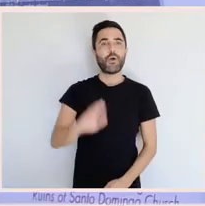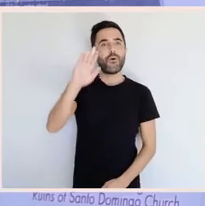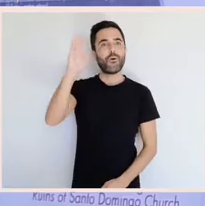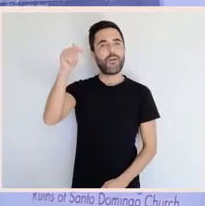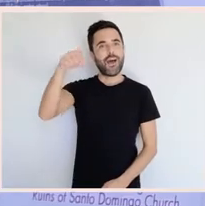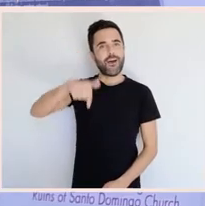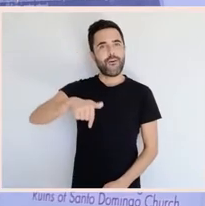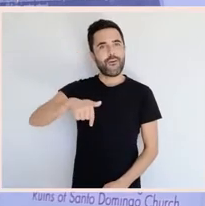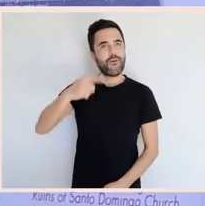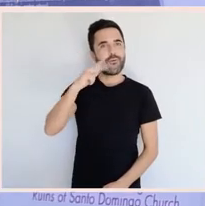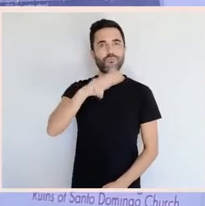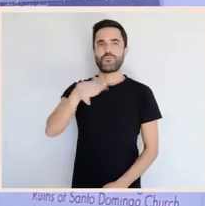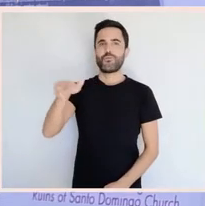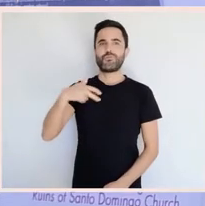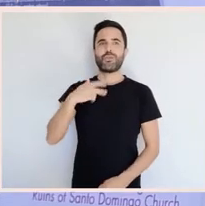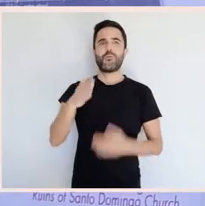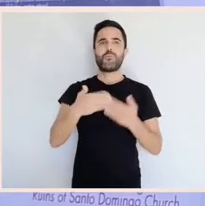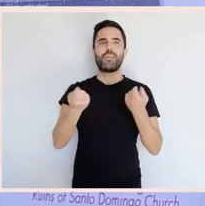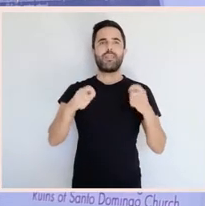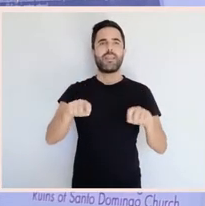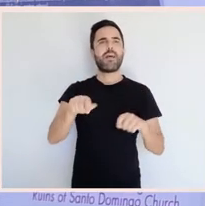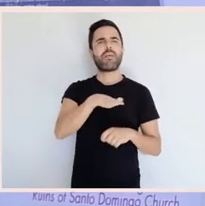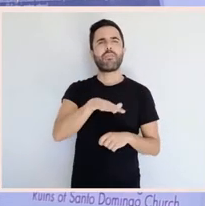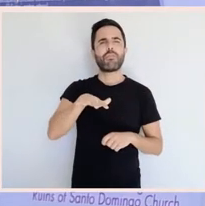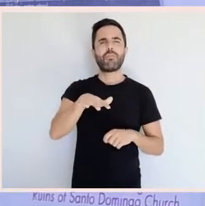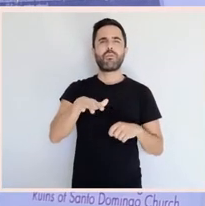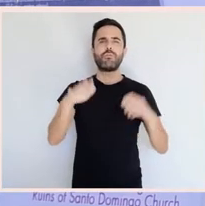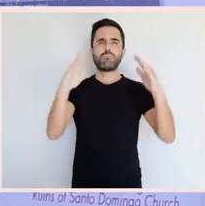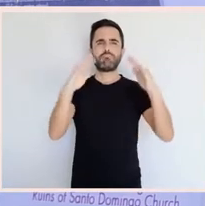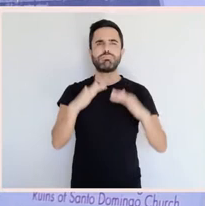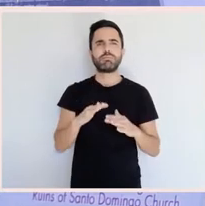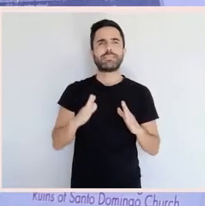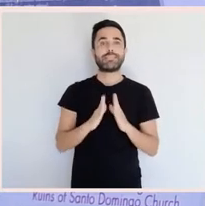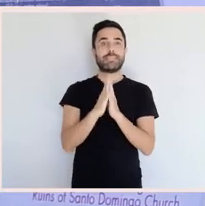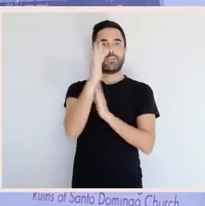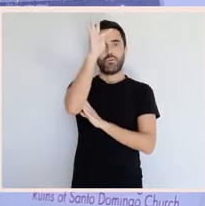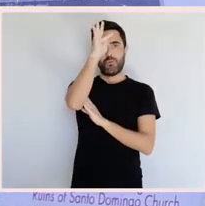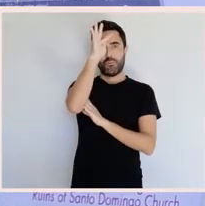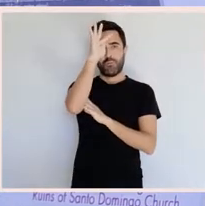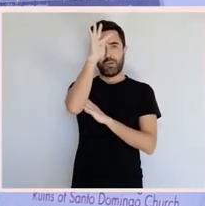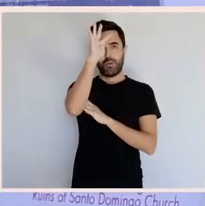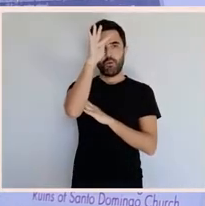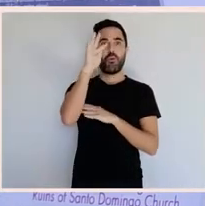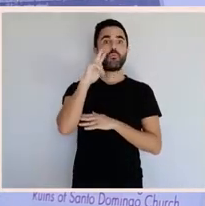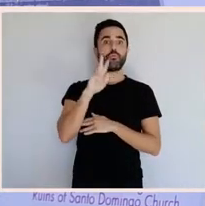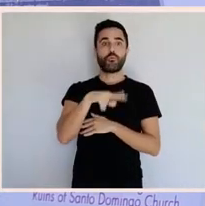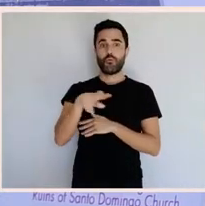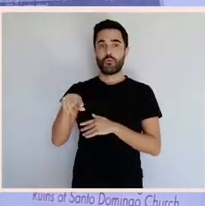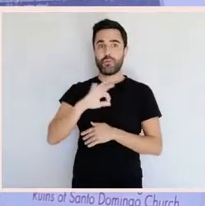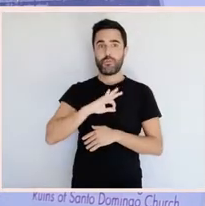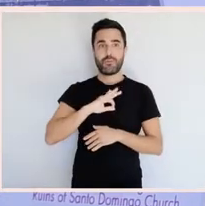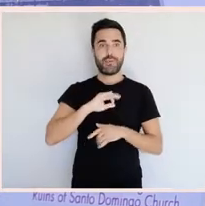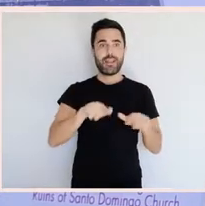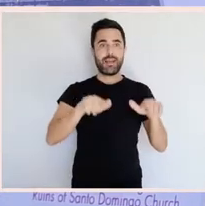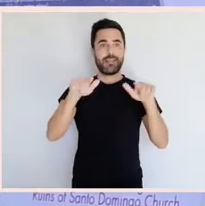Ola, hoxe en o Museo a Porta Pechada estamos nas ruínas de San Domingos, o edificio máis antigo dos seis que compoñen o noso